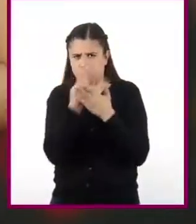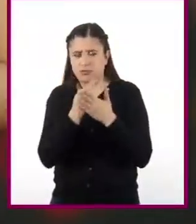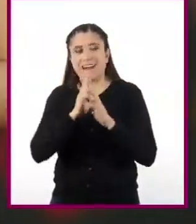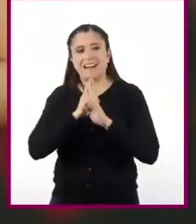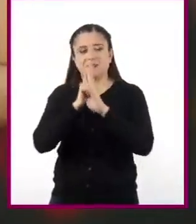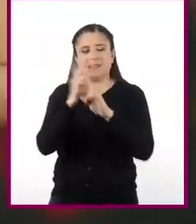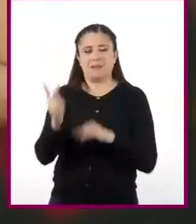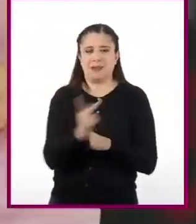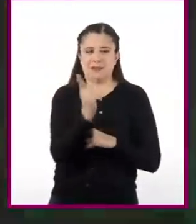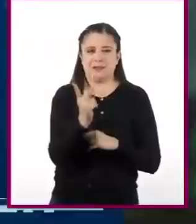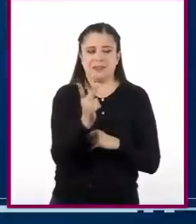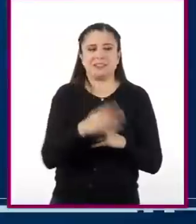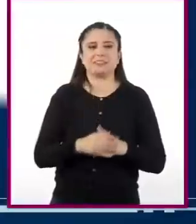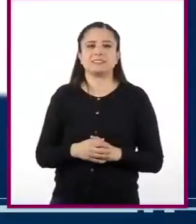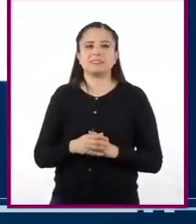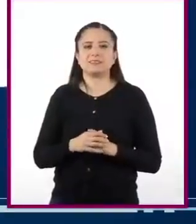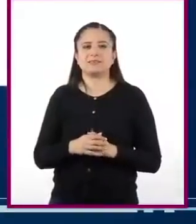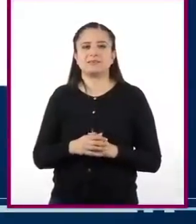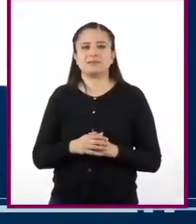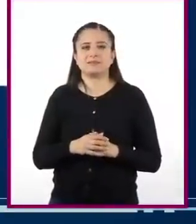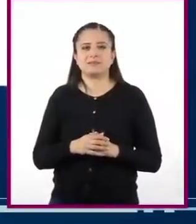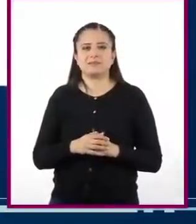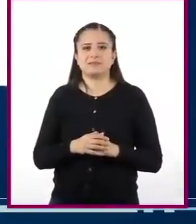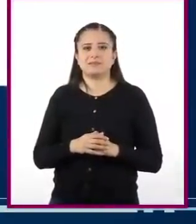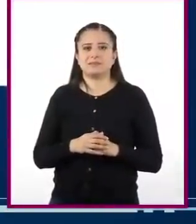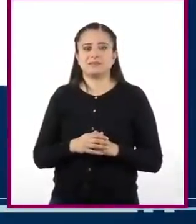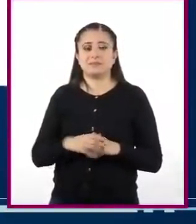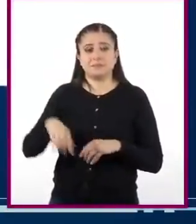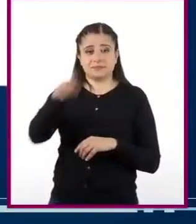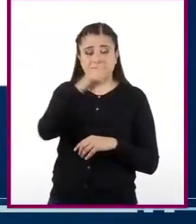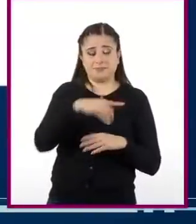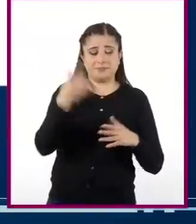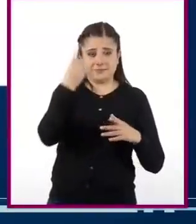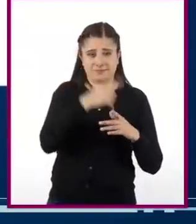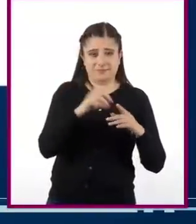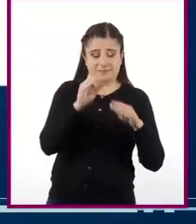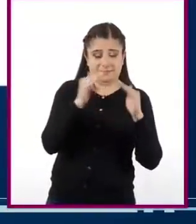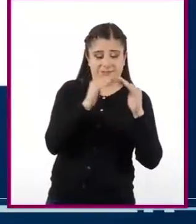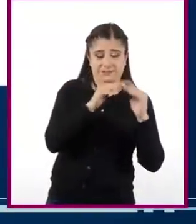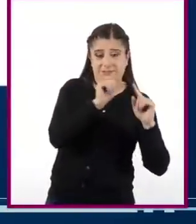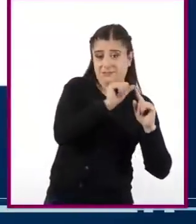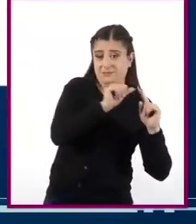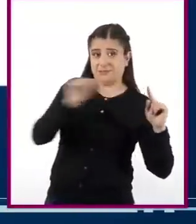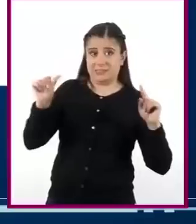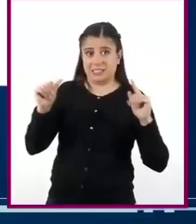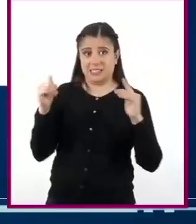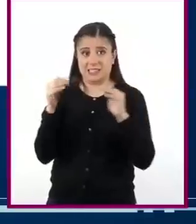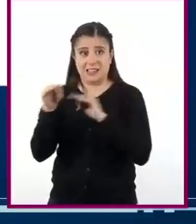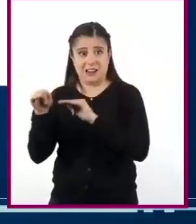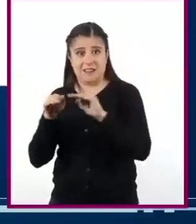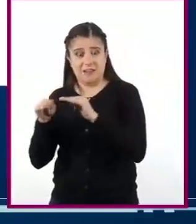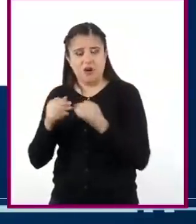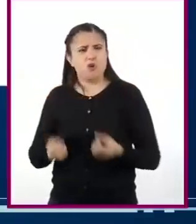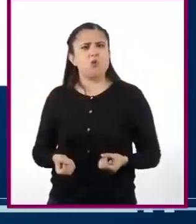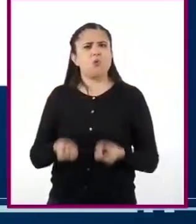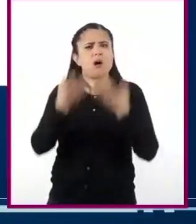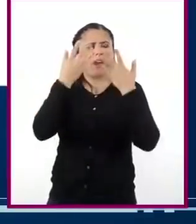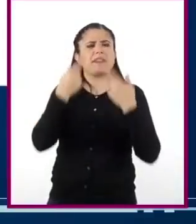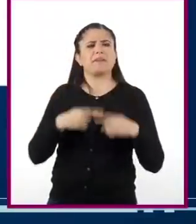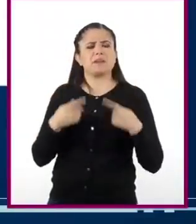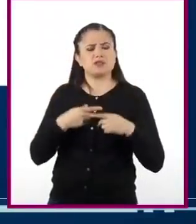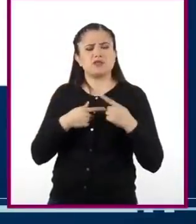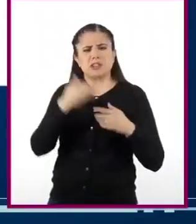siguientes preguntas. Según nuestra encuesta, para trasladarse desde su casa a su trabajo, ¿cuánta gente tarda